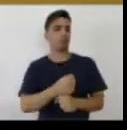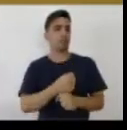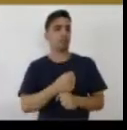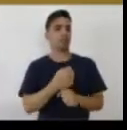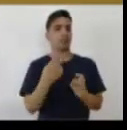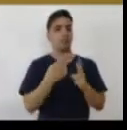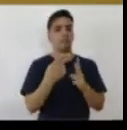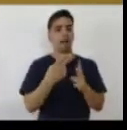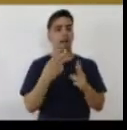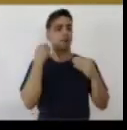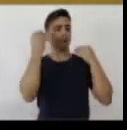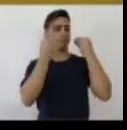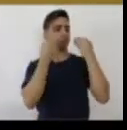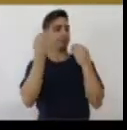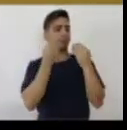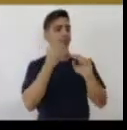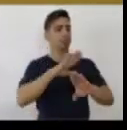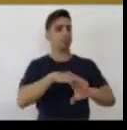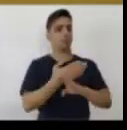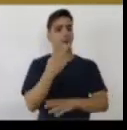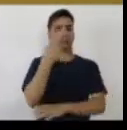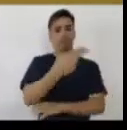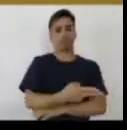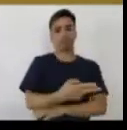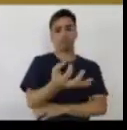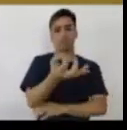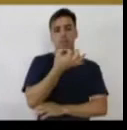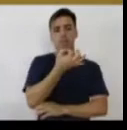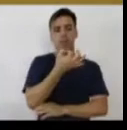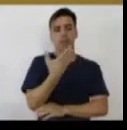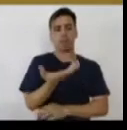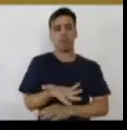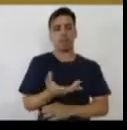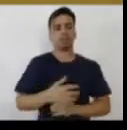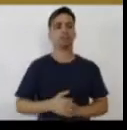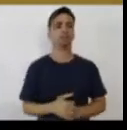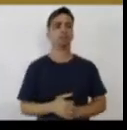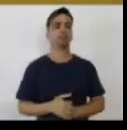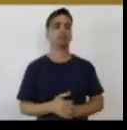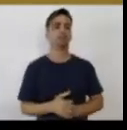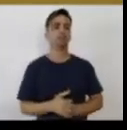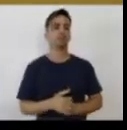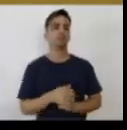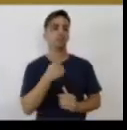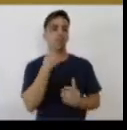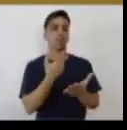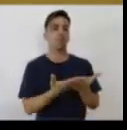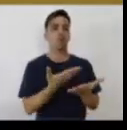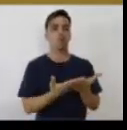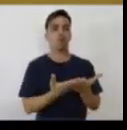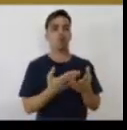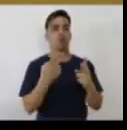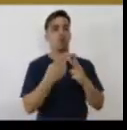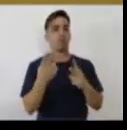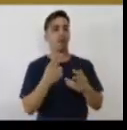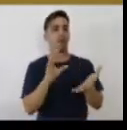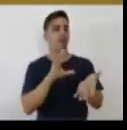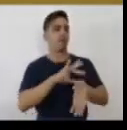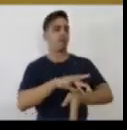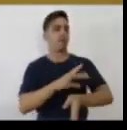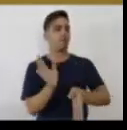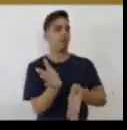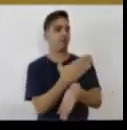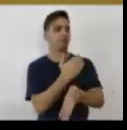para suministrar o para indicar el medicamento que se está proponiendo